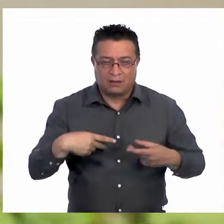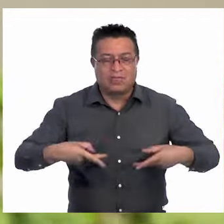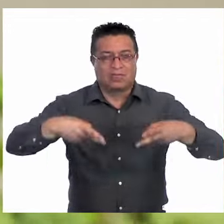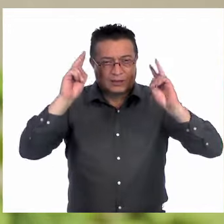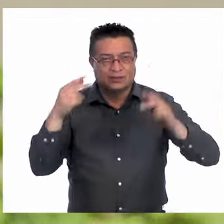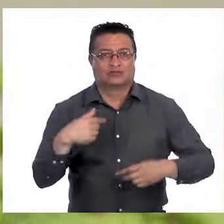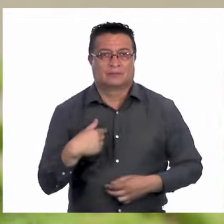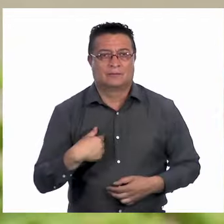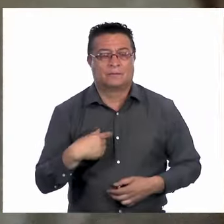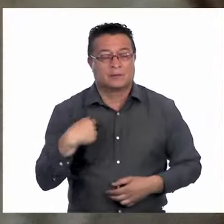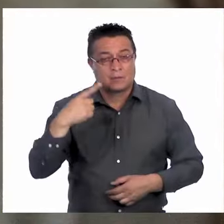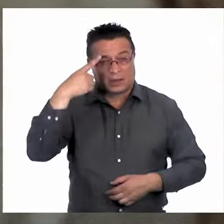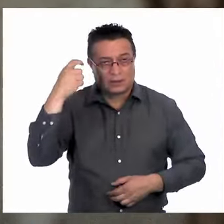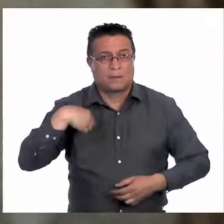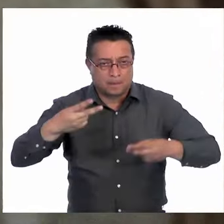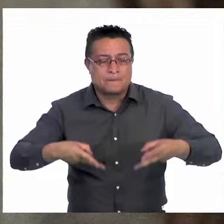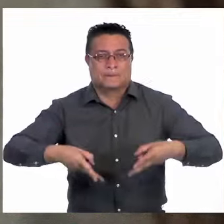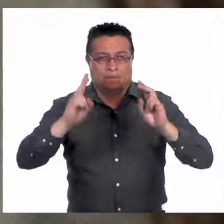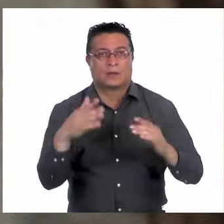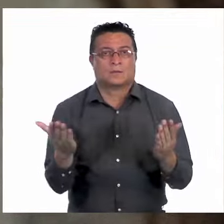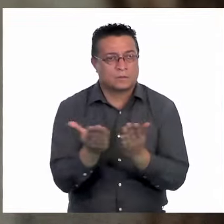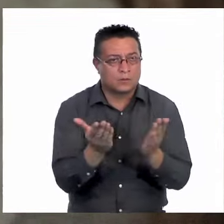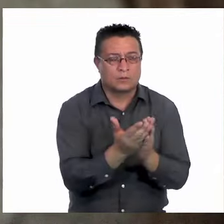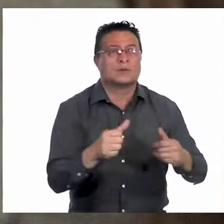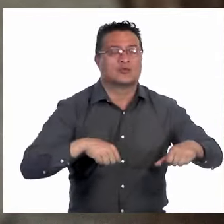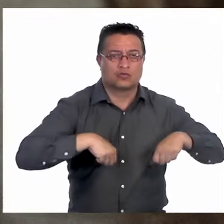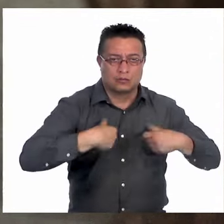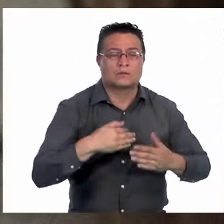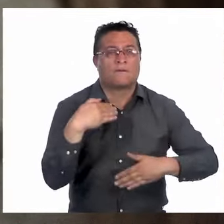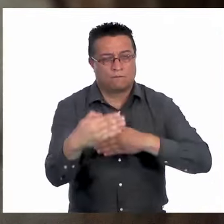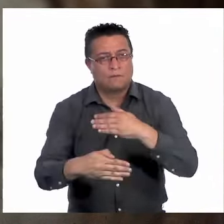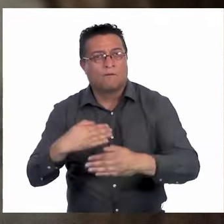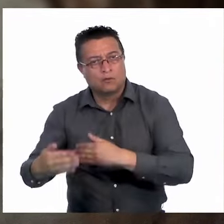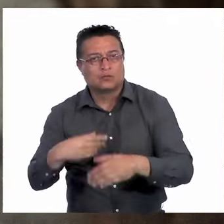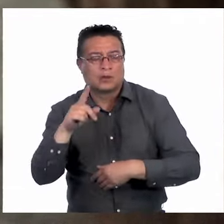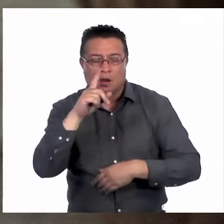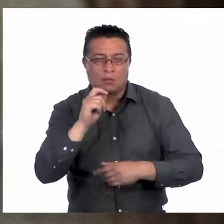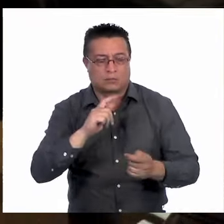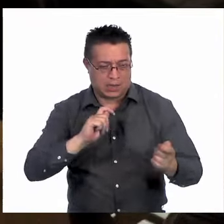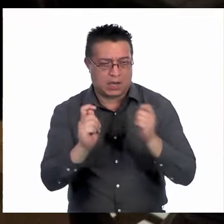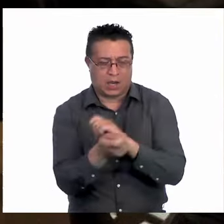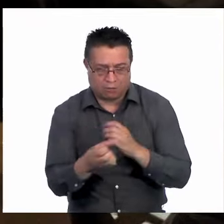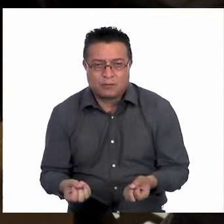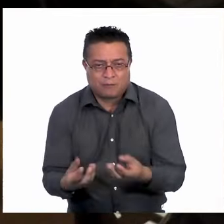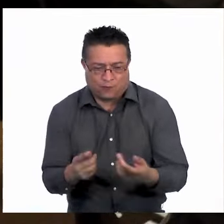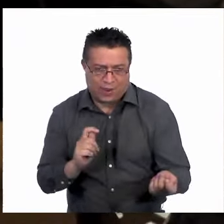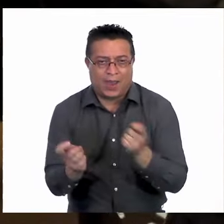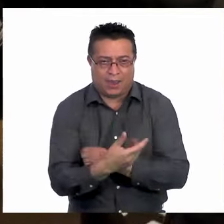tenemos el derecho de opinar. Creo que es importante que los estudiantes y adolescentes funcionemos como medios de cambio